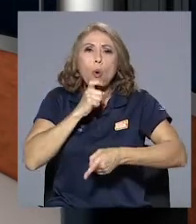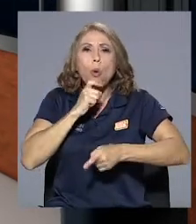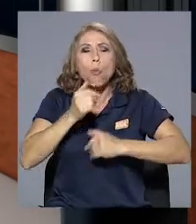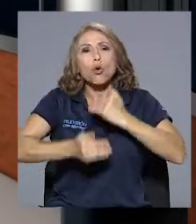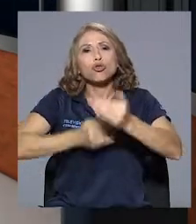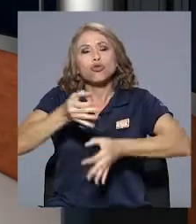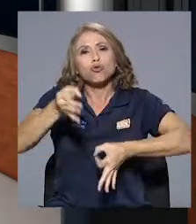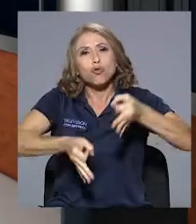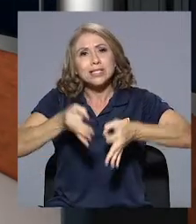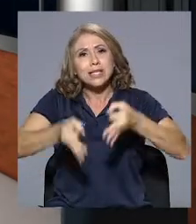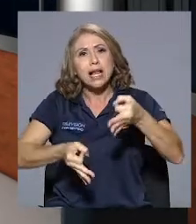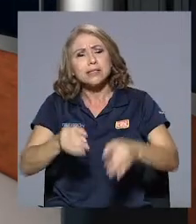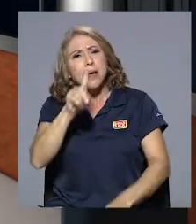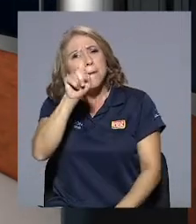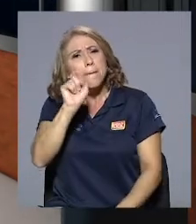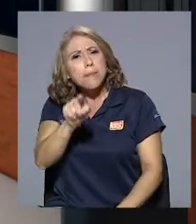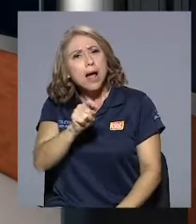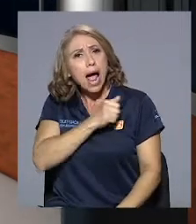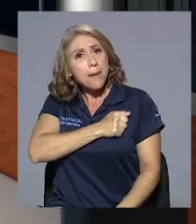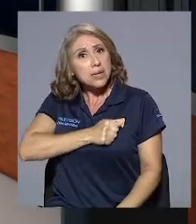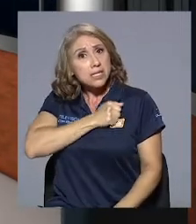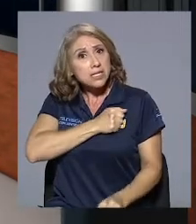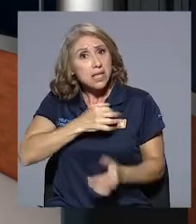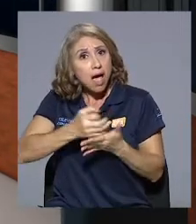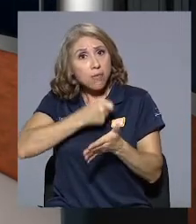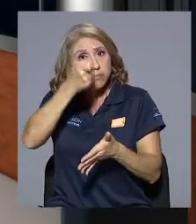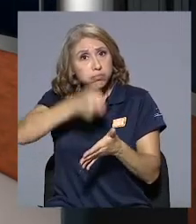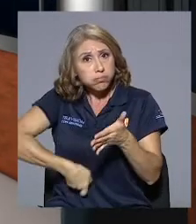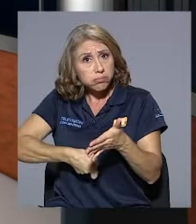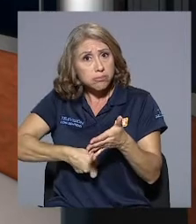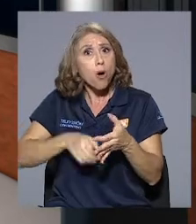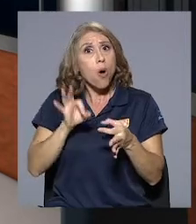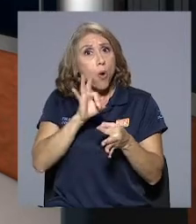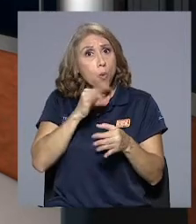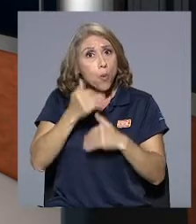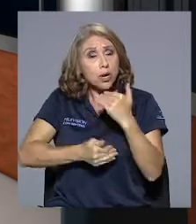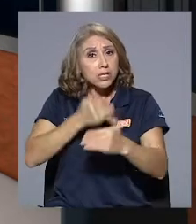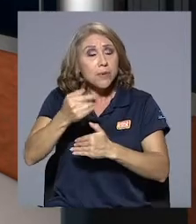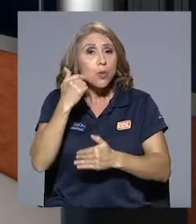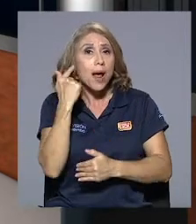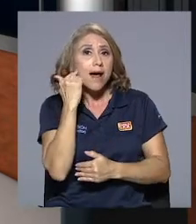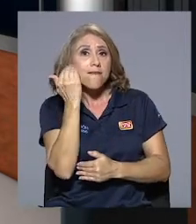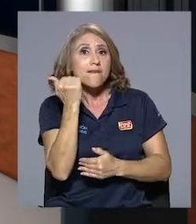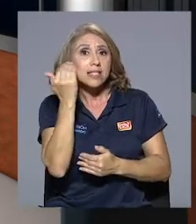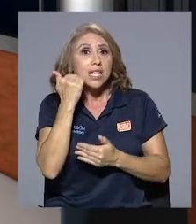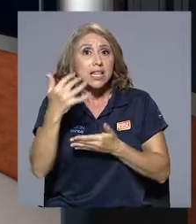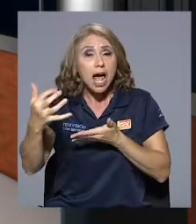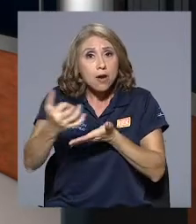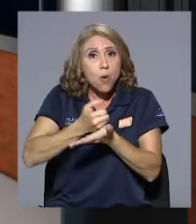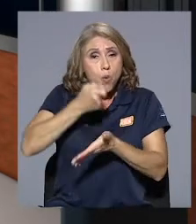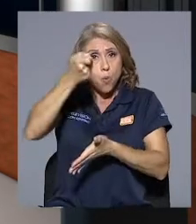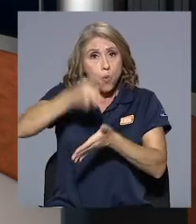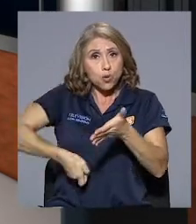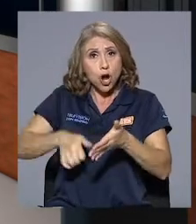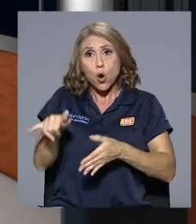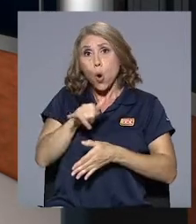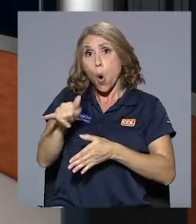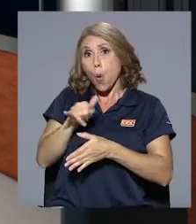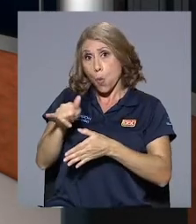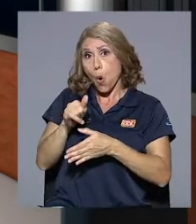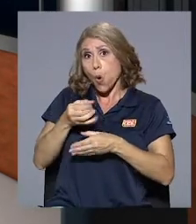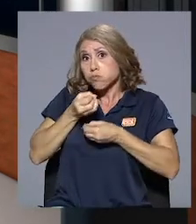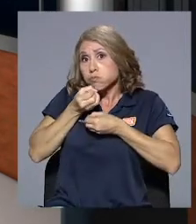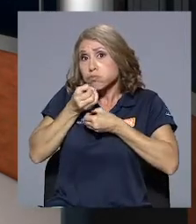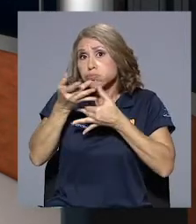judiciales. ¿Servirá la amnistía como instrumento para facilitar el cumplimiento de las obligaciones tributarias como pregonan